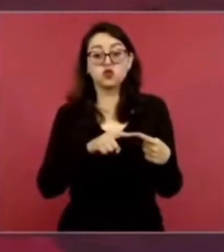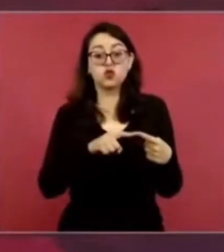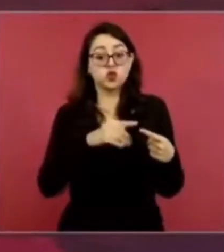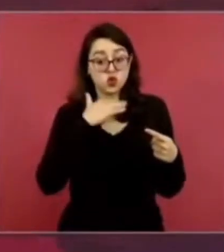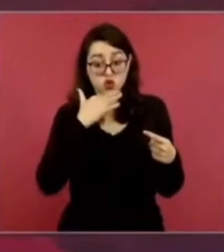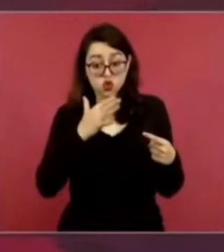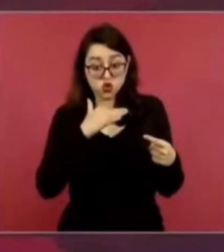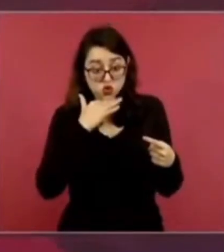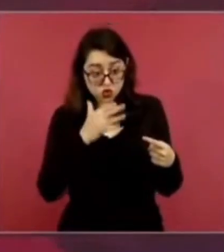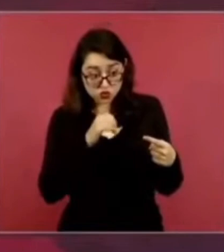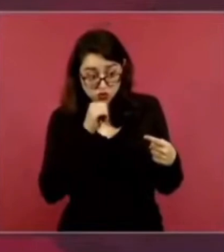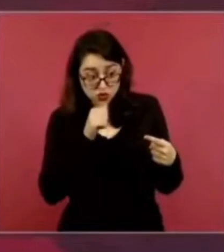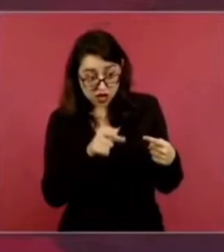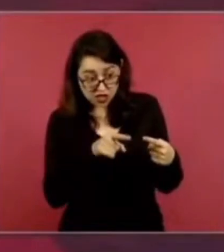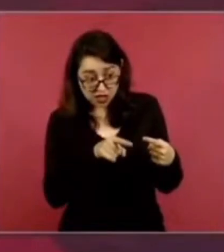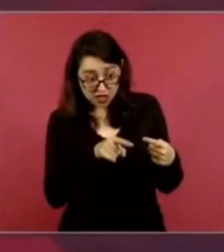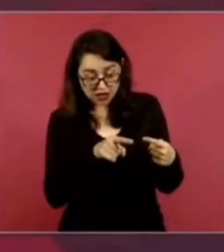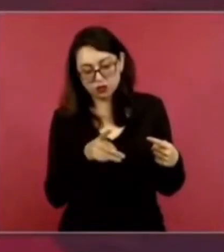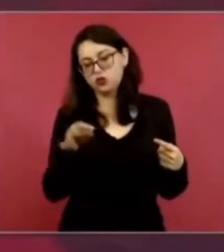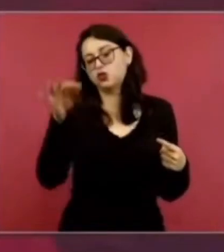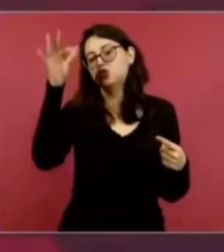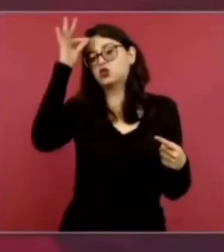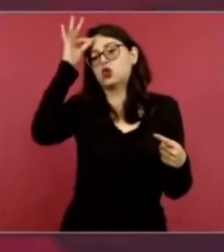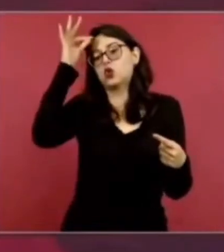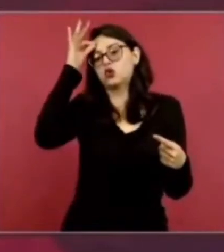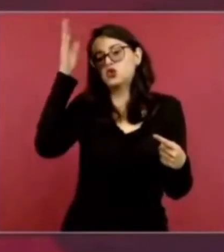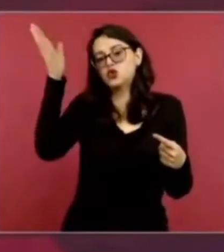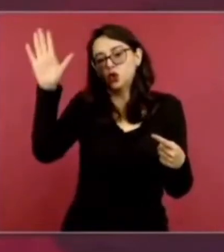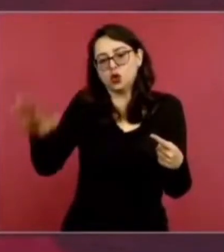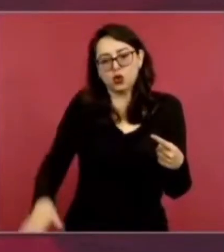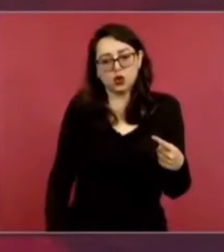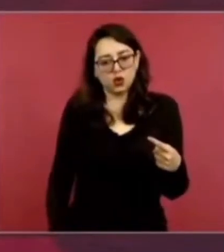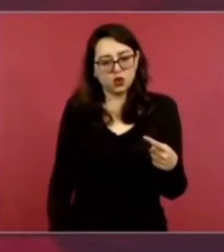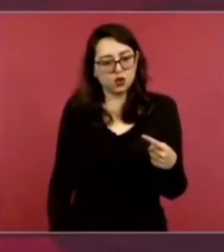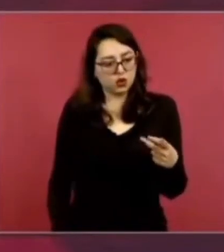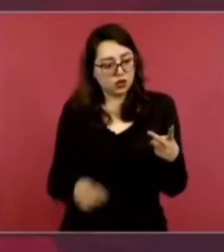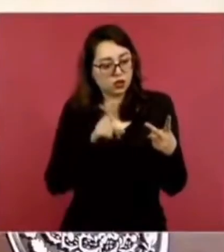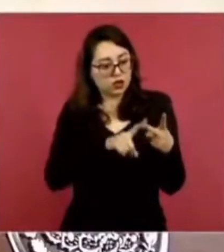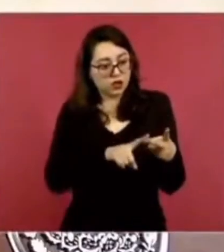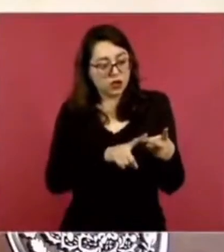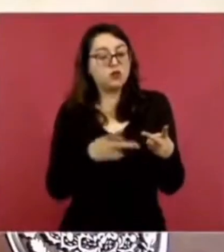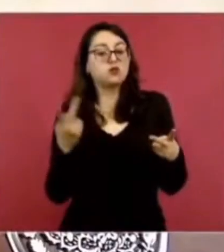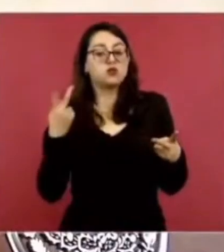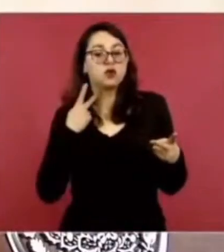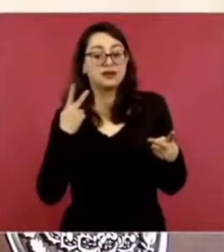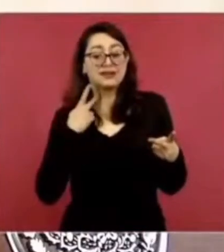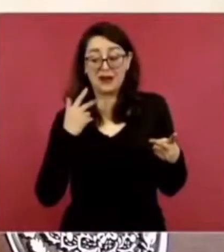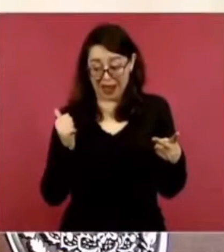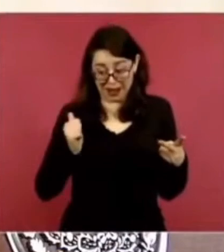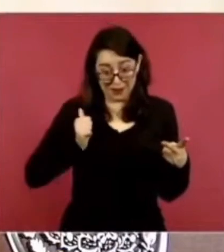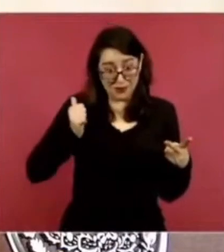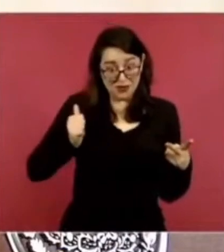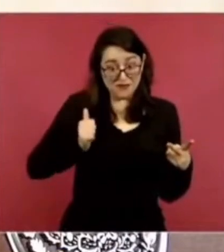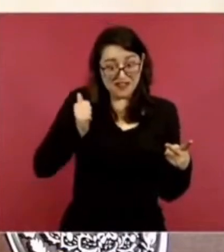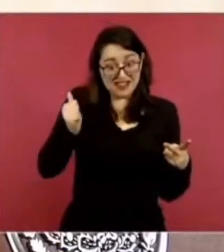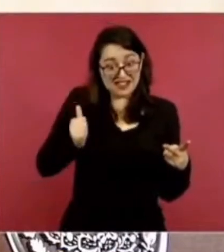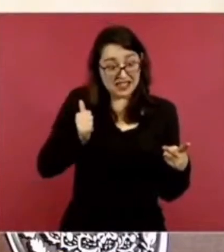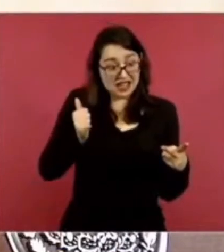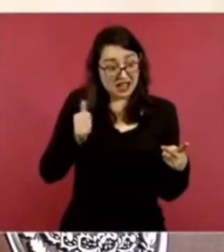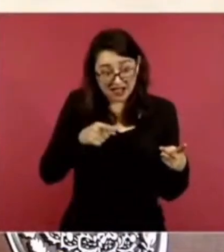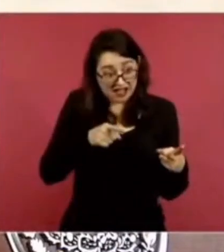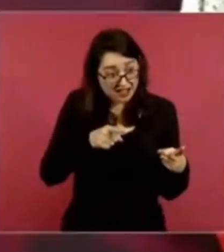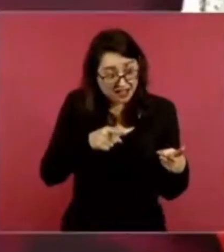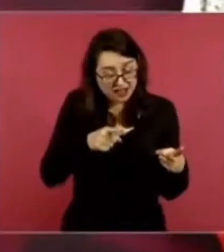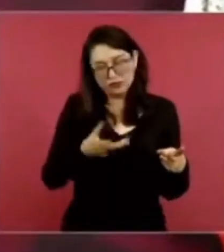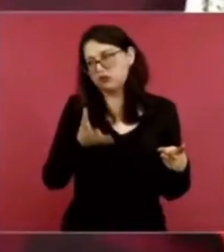Si tienes un cargo y no robas, eres un tonto, no pierdas la oportunidad, no se te va a volver